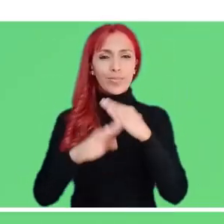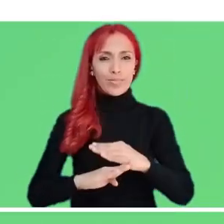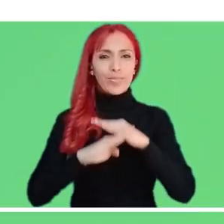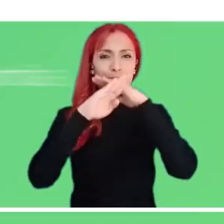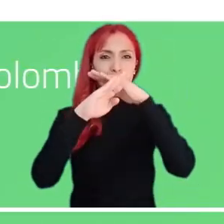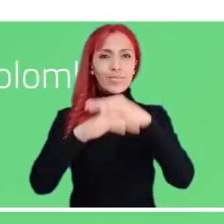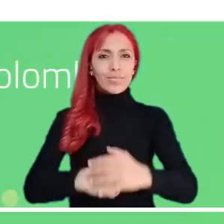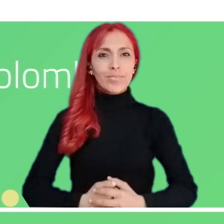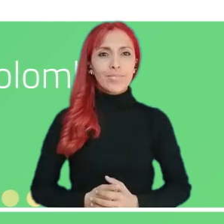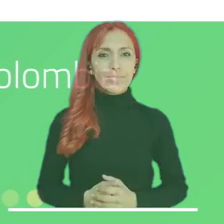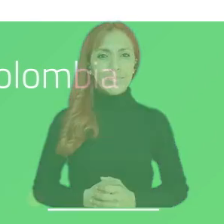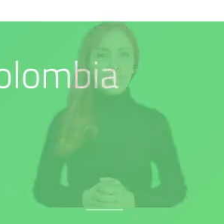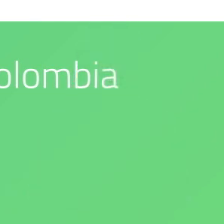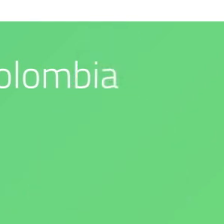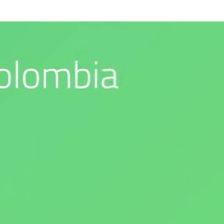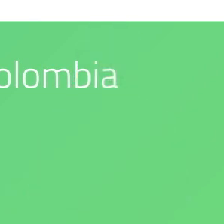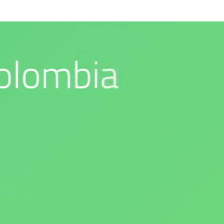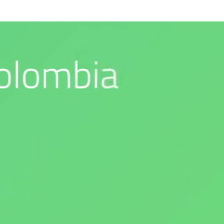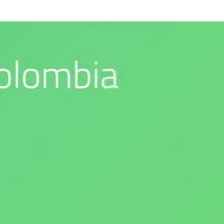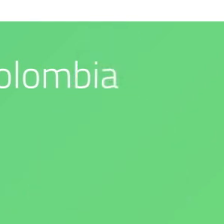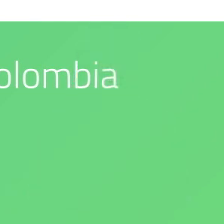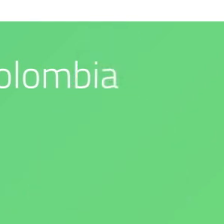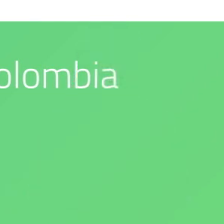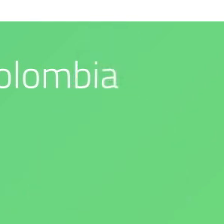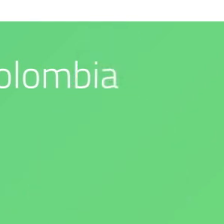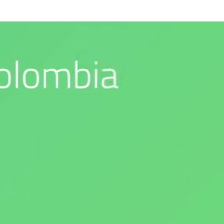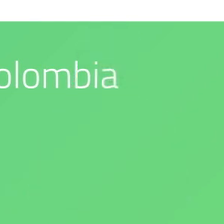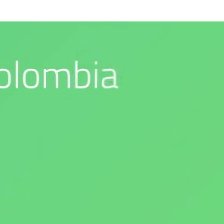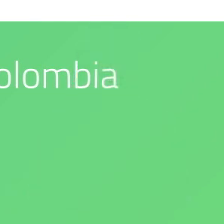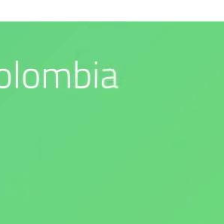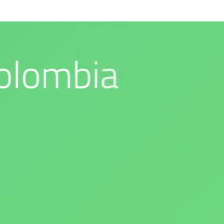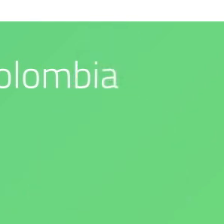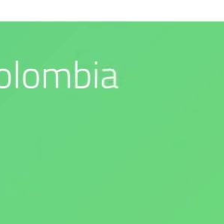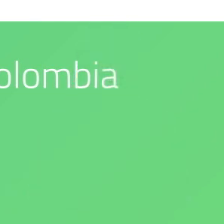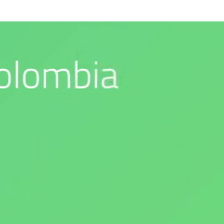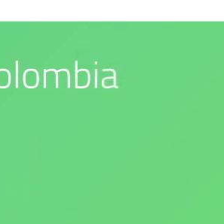compromiso es con el medio ambiente. IDEAM es confianza y prevención.